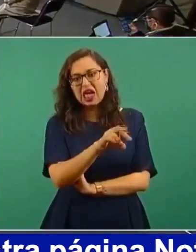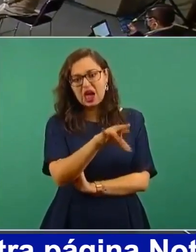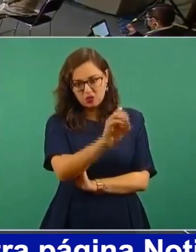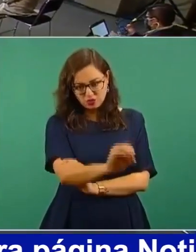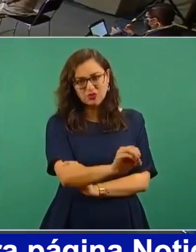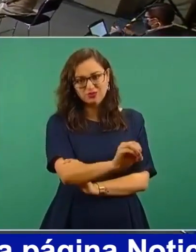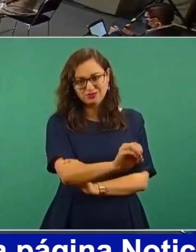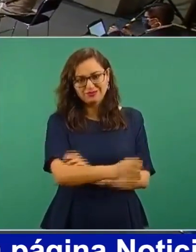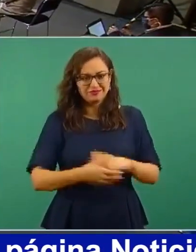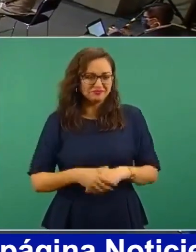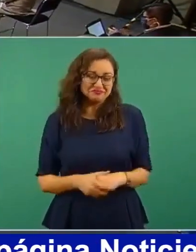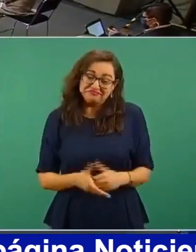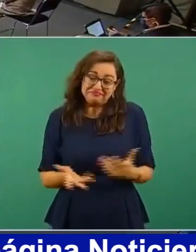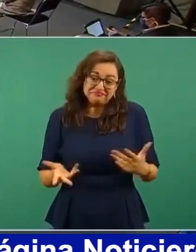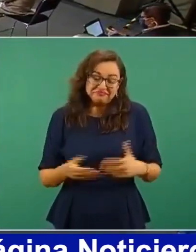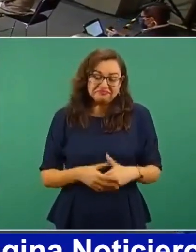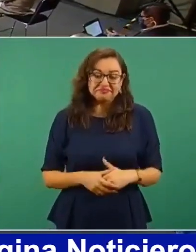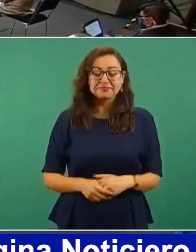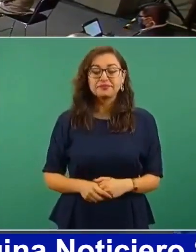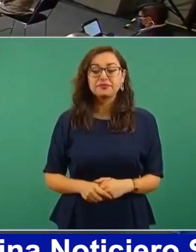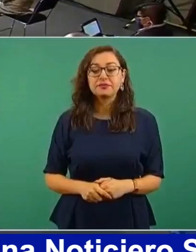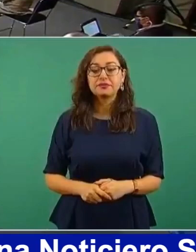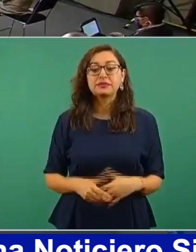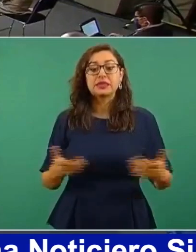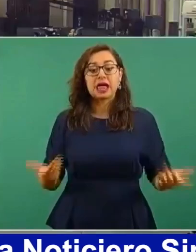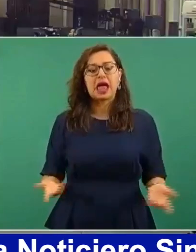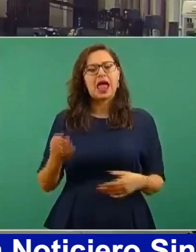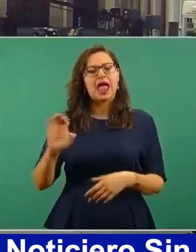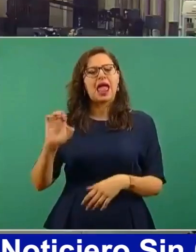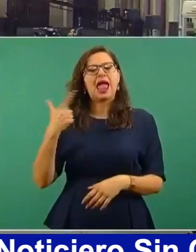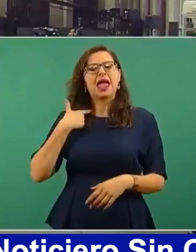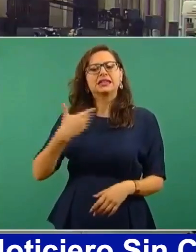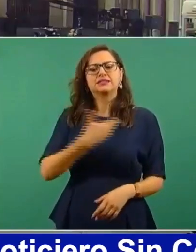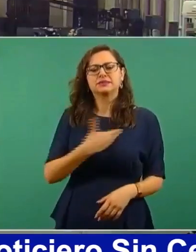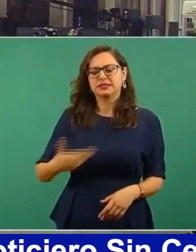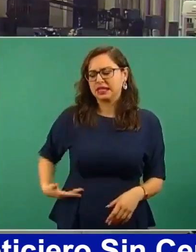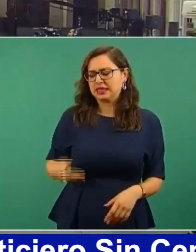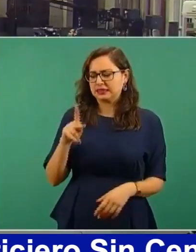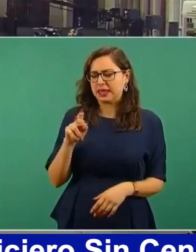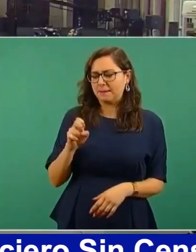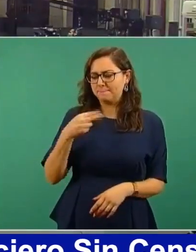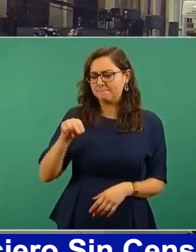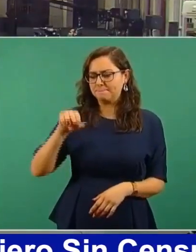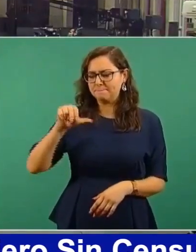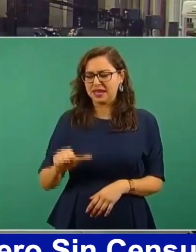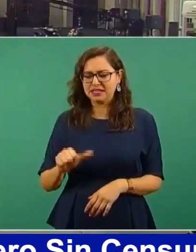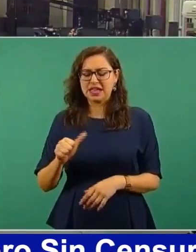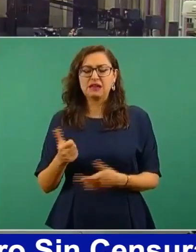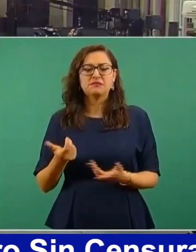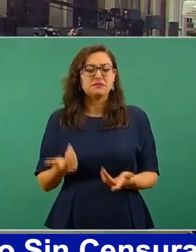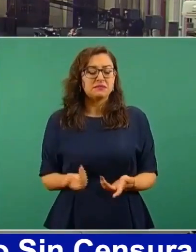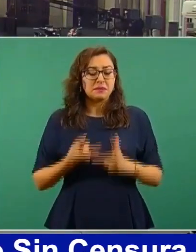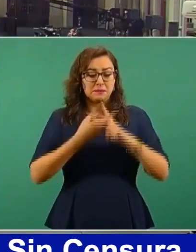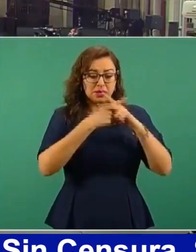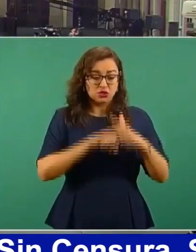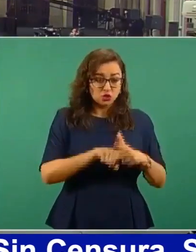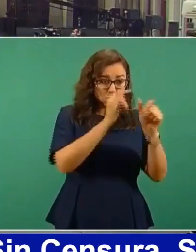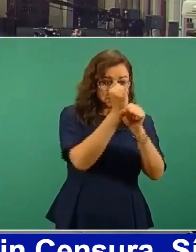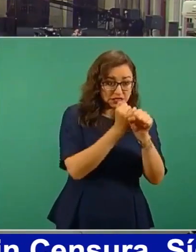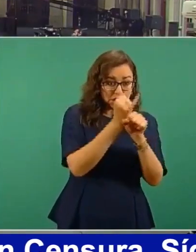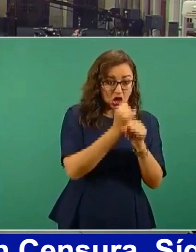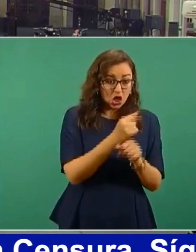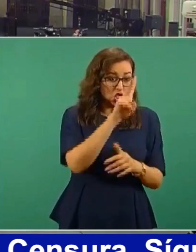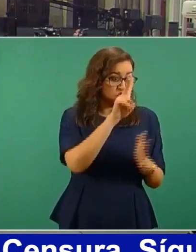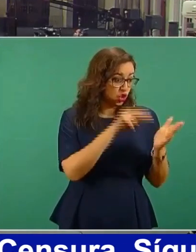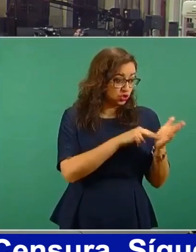investigación, presidente, que ordenó Peña, abarca desde el año 2000 al 2017, por eso es tan extensa. Pero sería bueno que la maestra